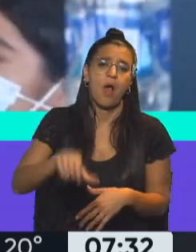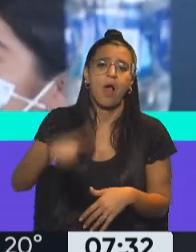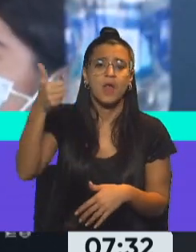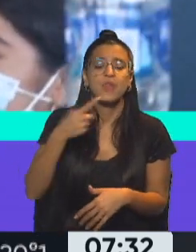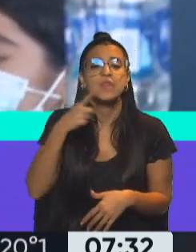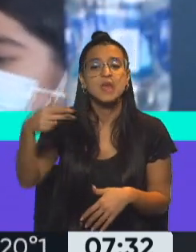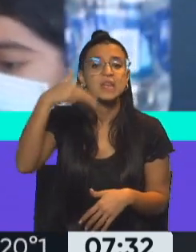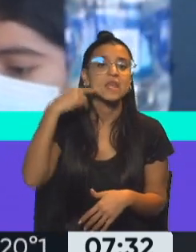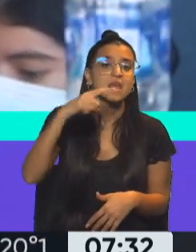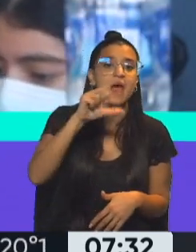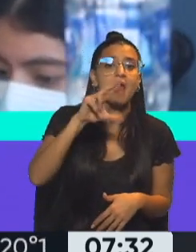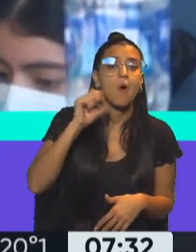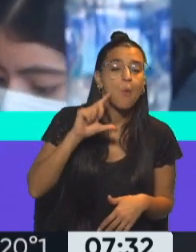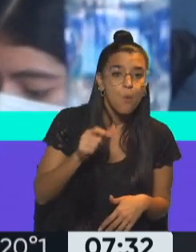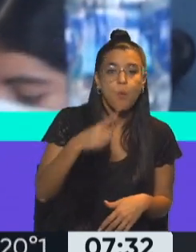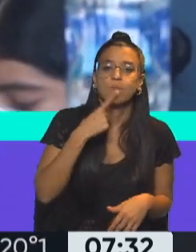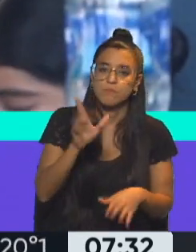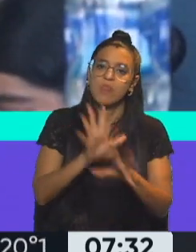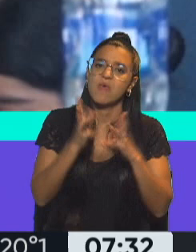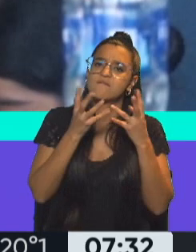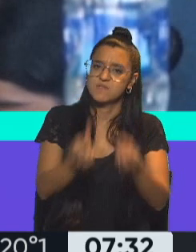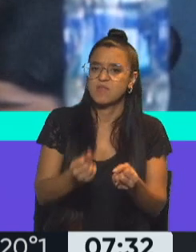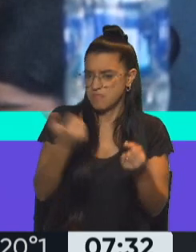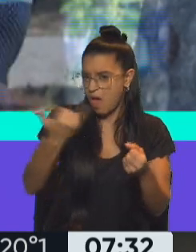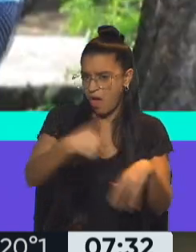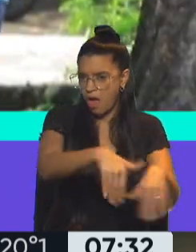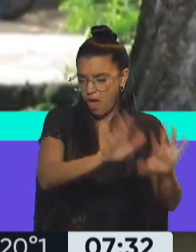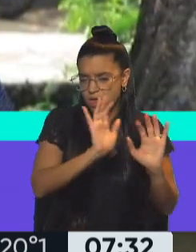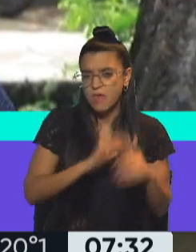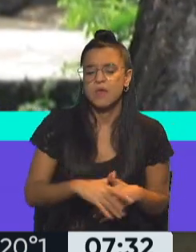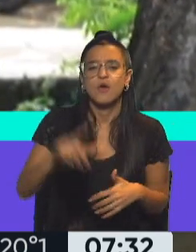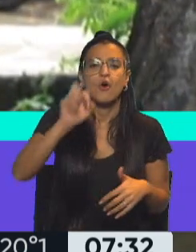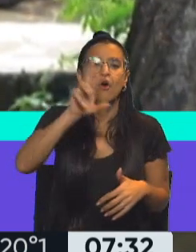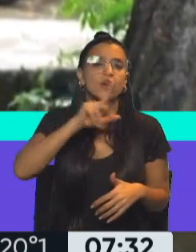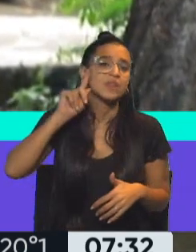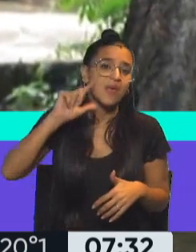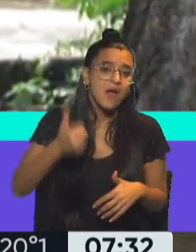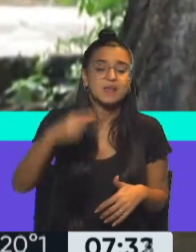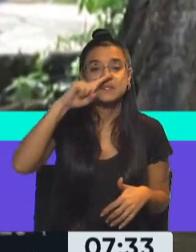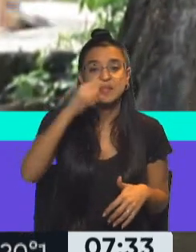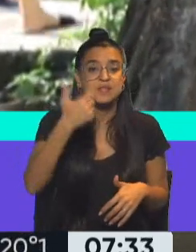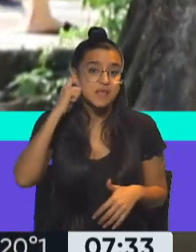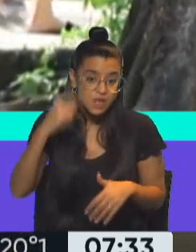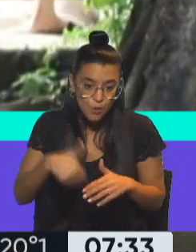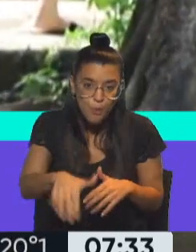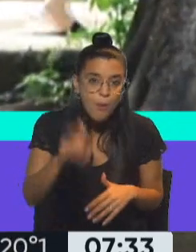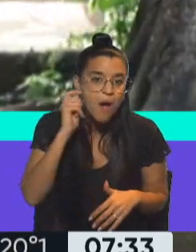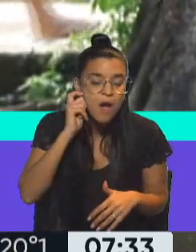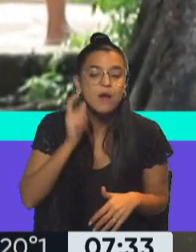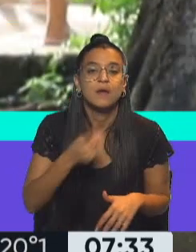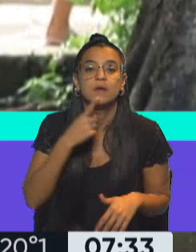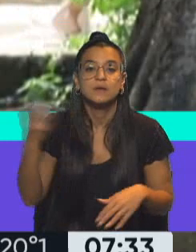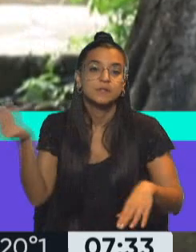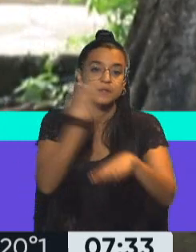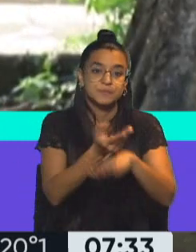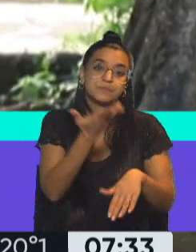que Nicaragua tiene quien la defienda. Ortega, que el jueves cumplirá 76 años y llegó al poder